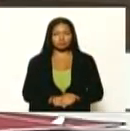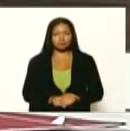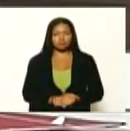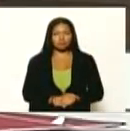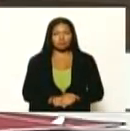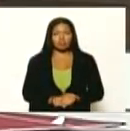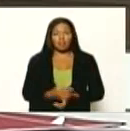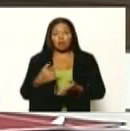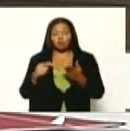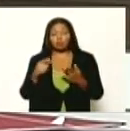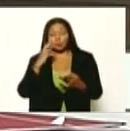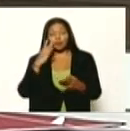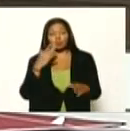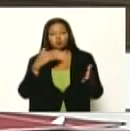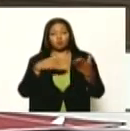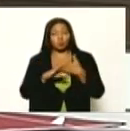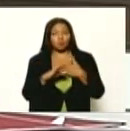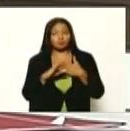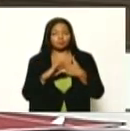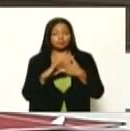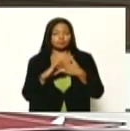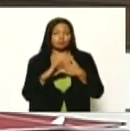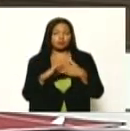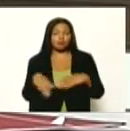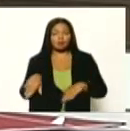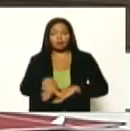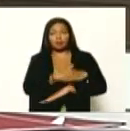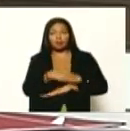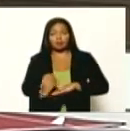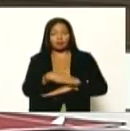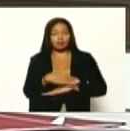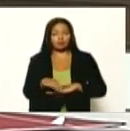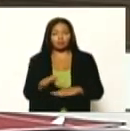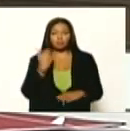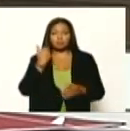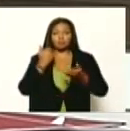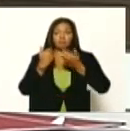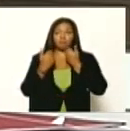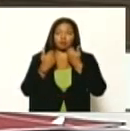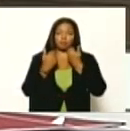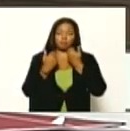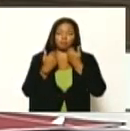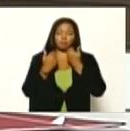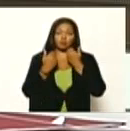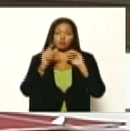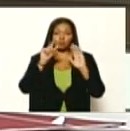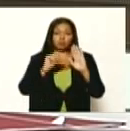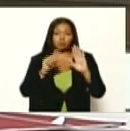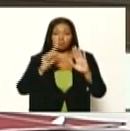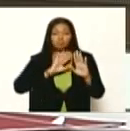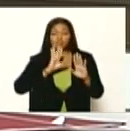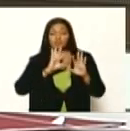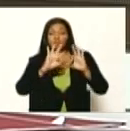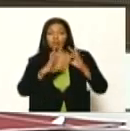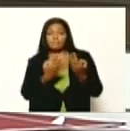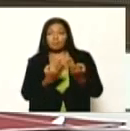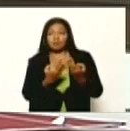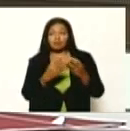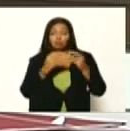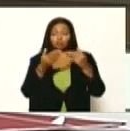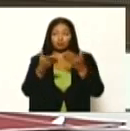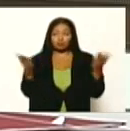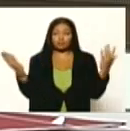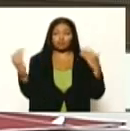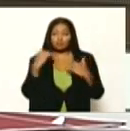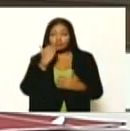mejor yo salgo y me da la enfermedad y me da leve. ¿Y mi familia? Todos los que tengo